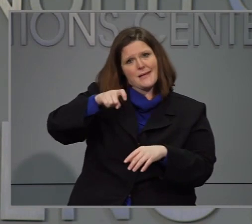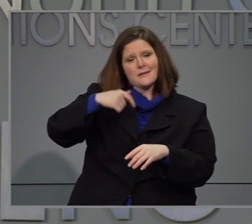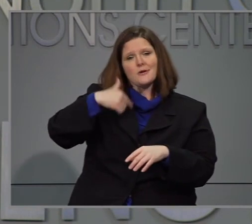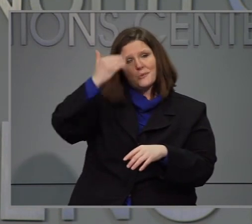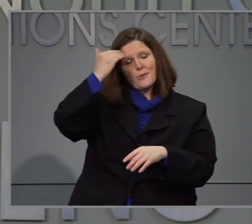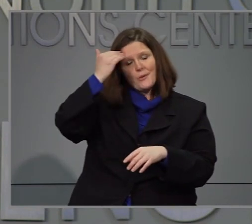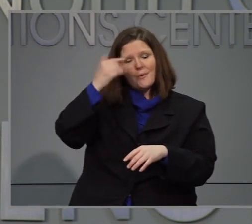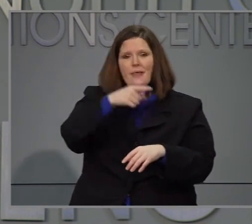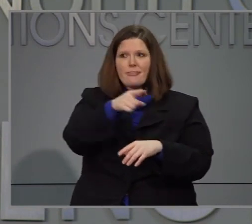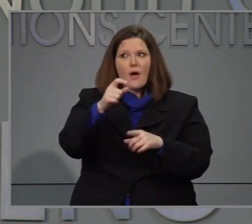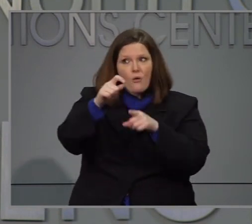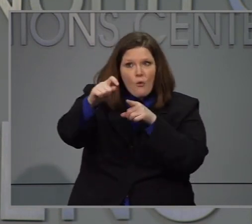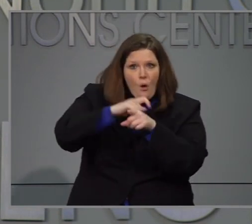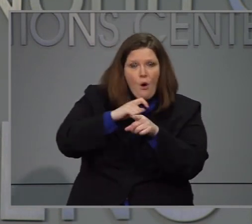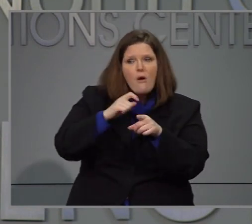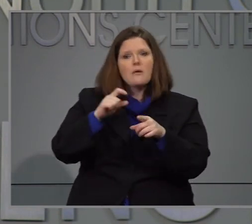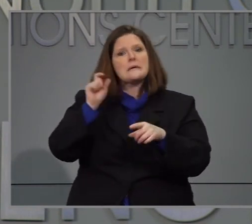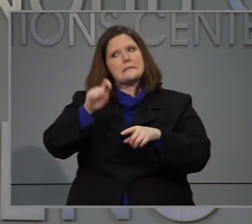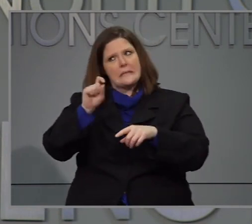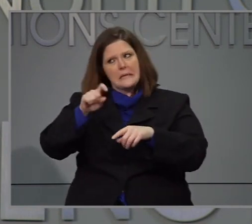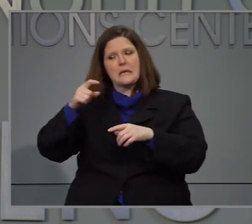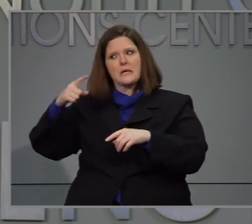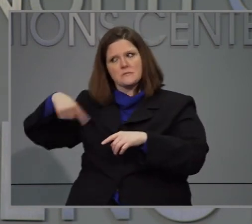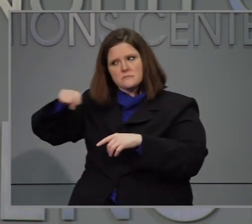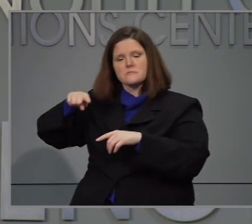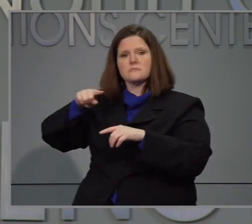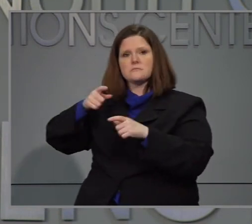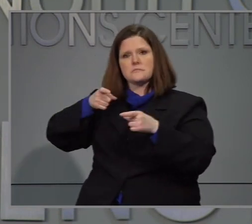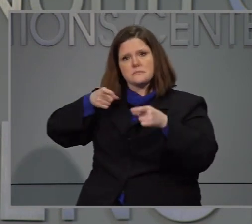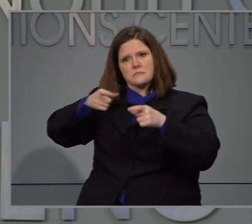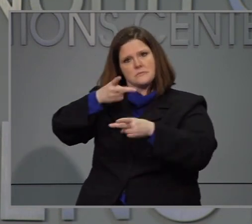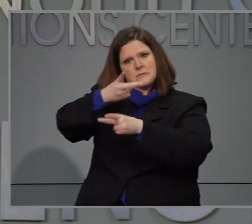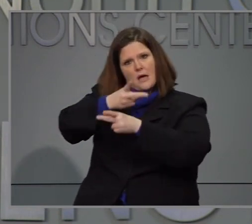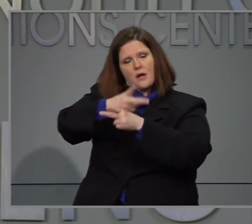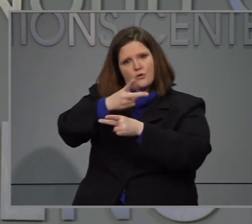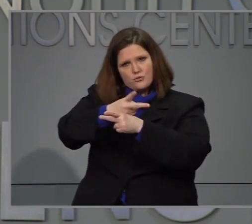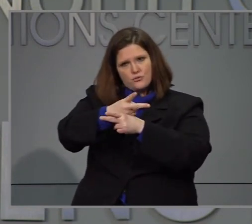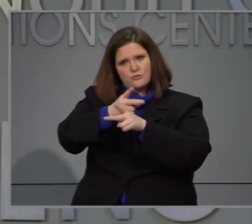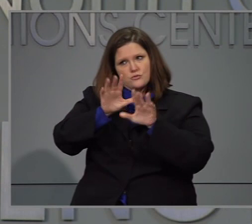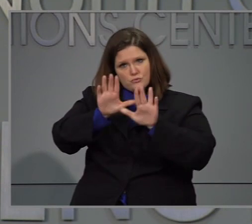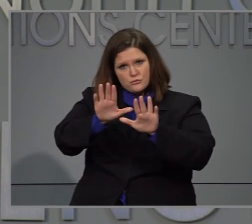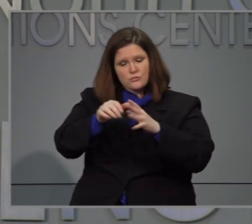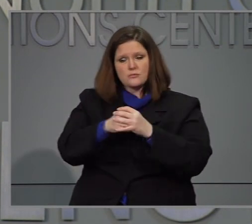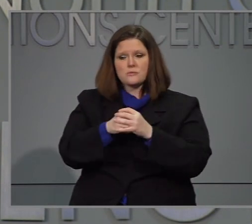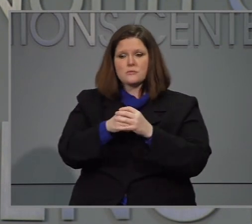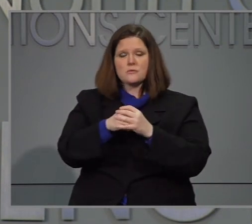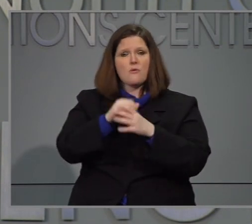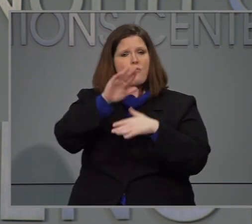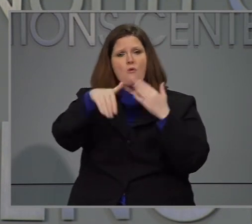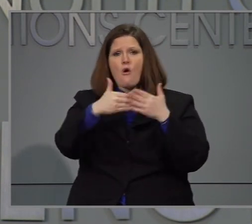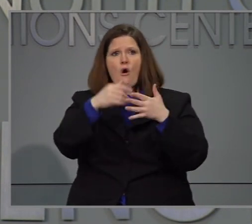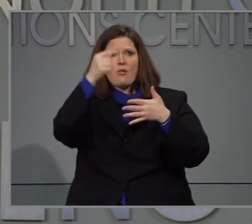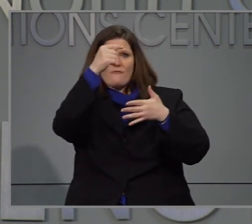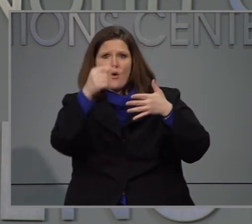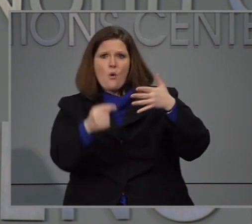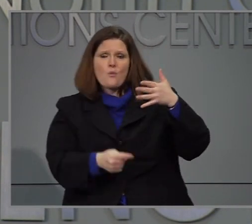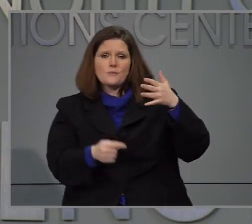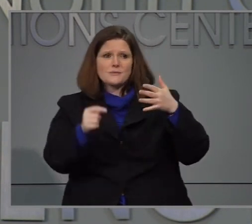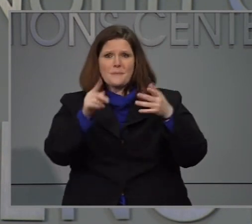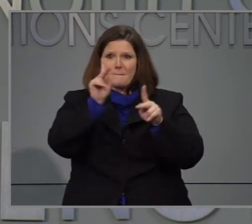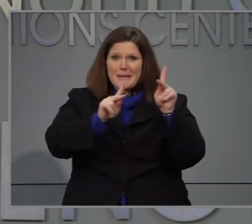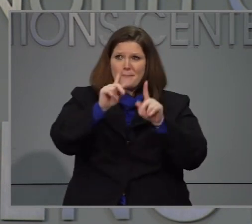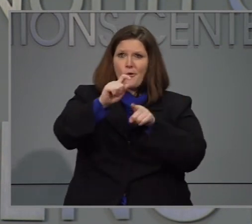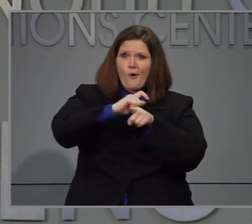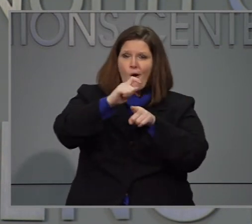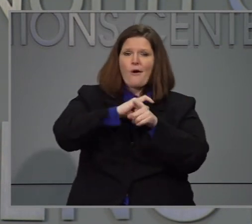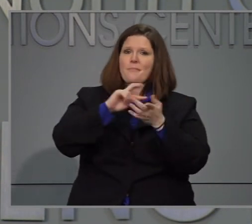y que también respondan sus llamadas para que sus reclamos se encarguen de estos. Cada reclamo representa una familia